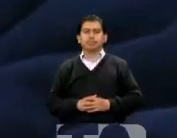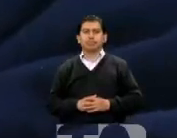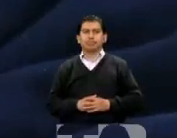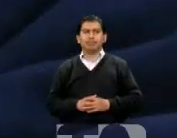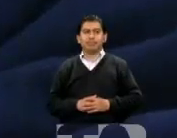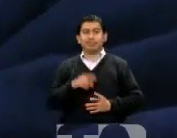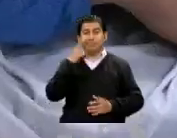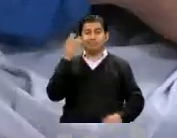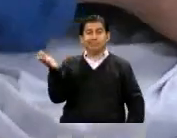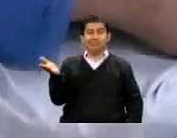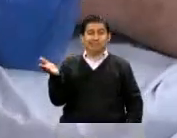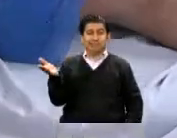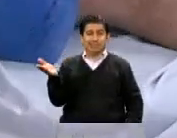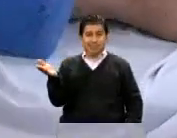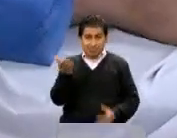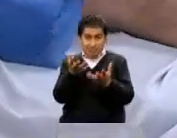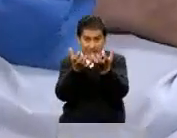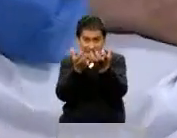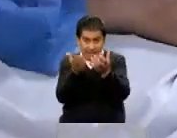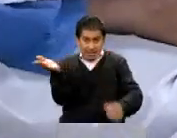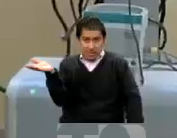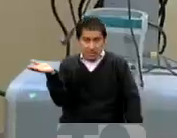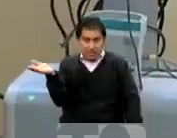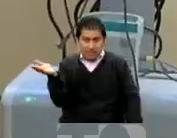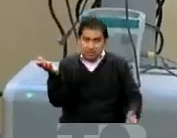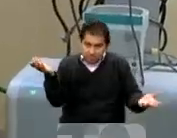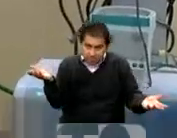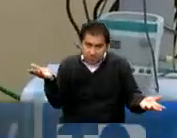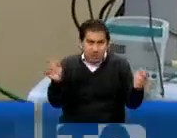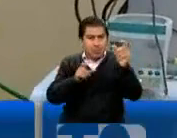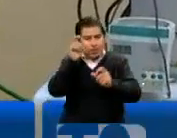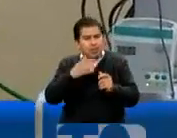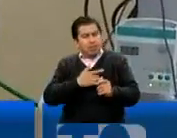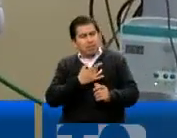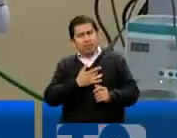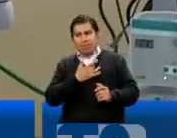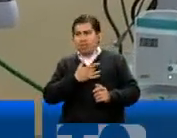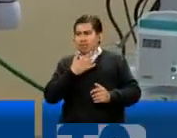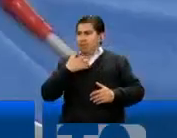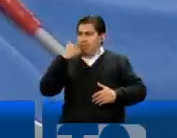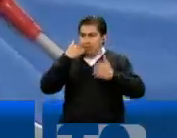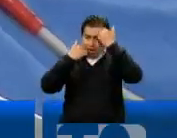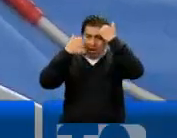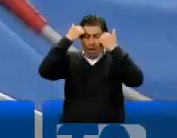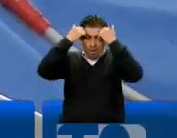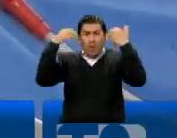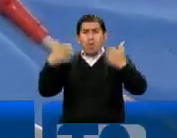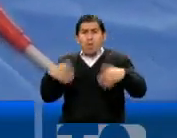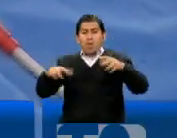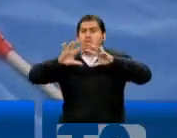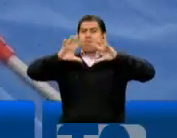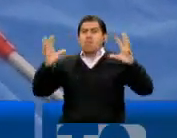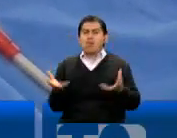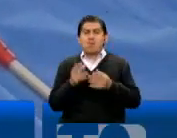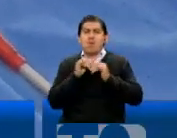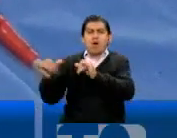es el desenlace al que ninguna persona quisiera llegar el reflejo de los síntomas de una enfermedad que puso en jaque a los sistemas de salud a nivel global